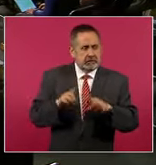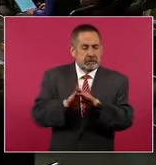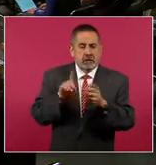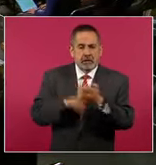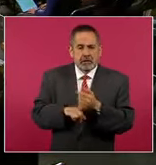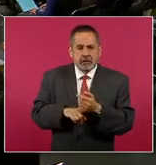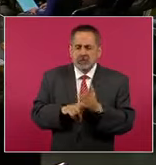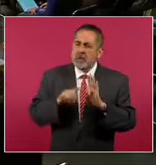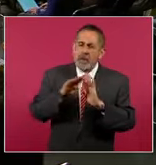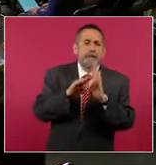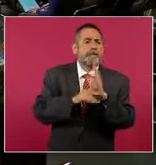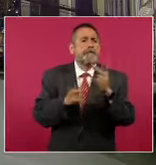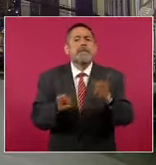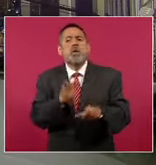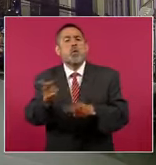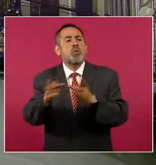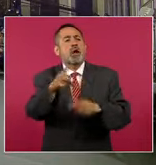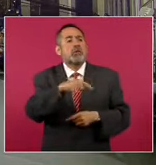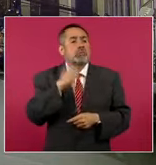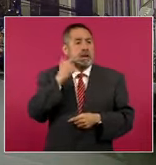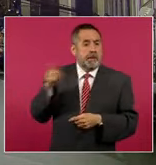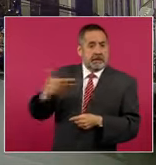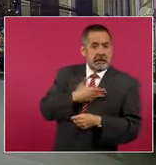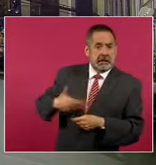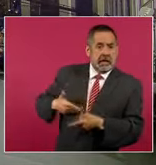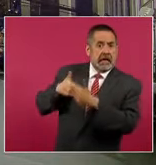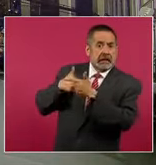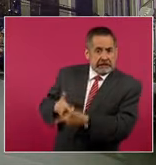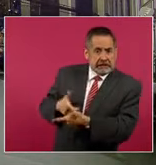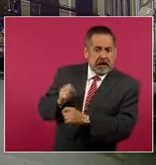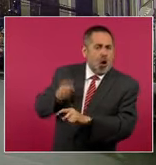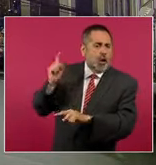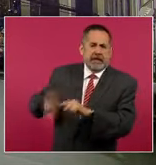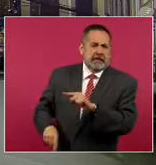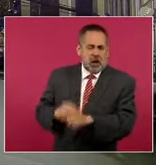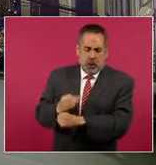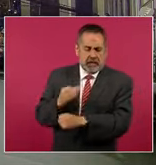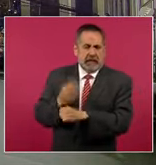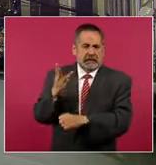Consulta, ¿quieres que continúe el presidente o